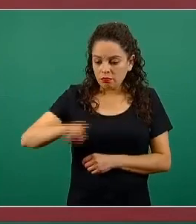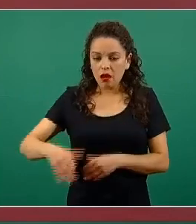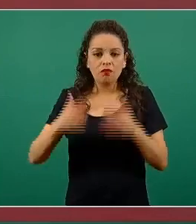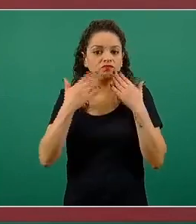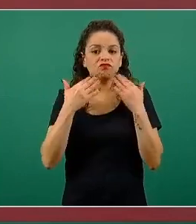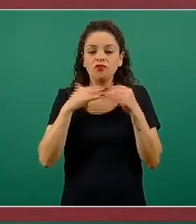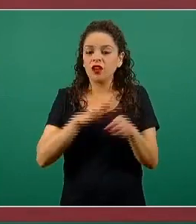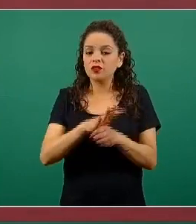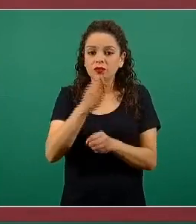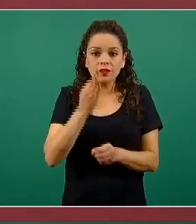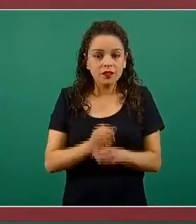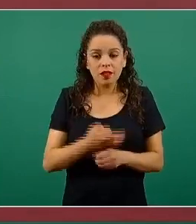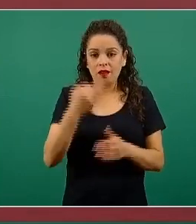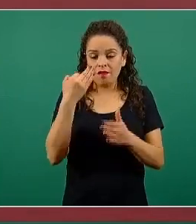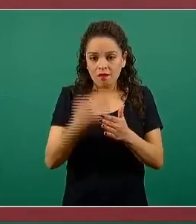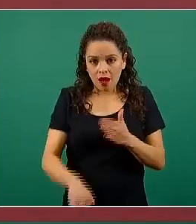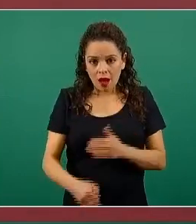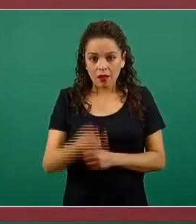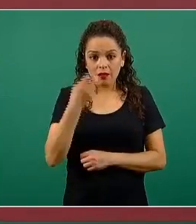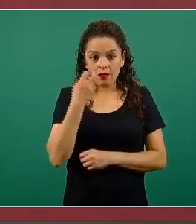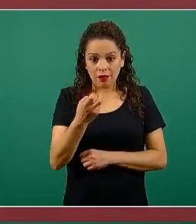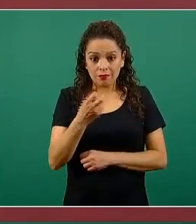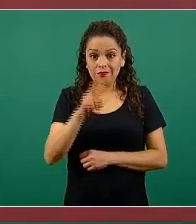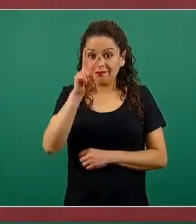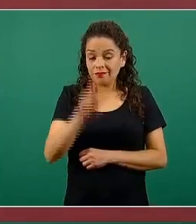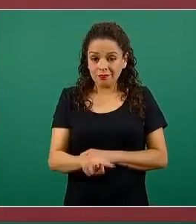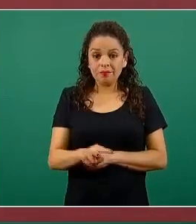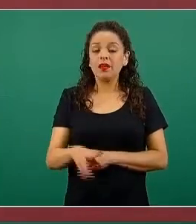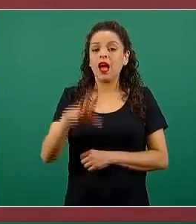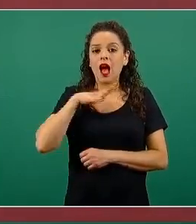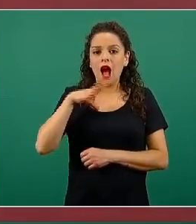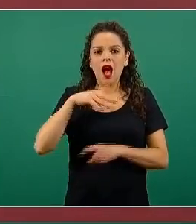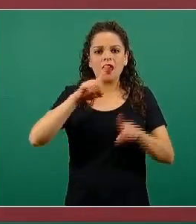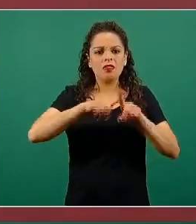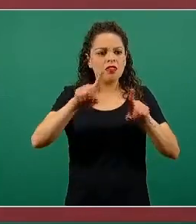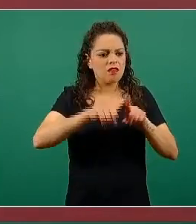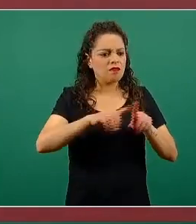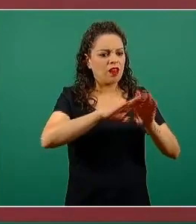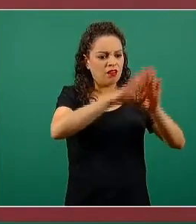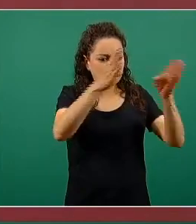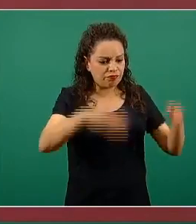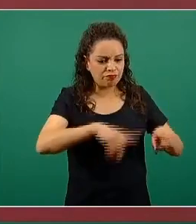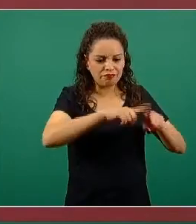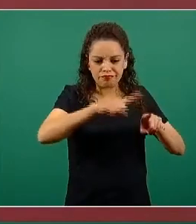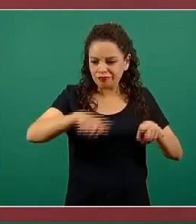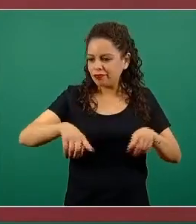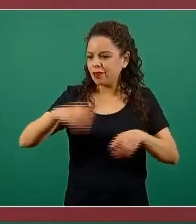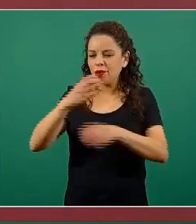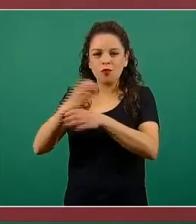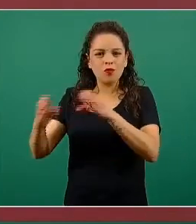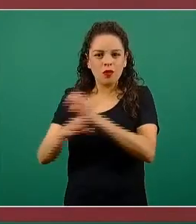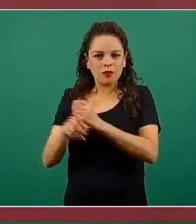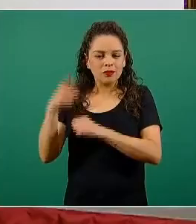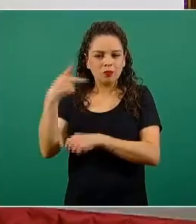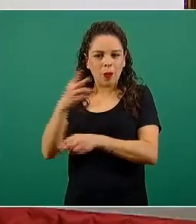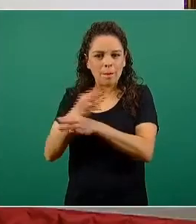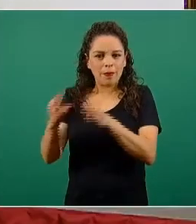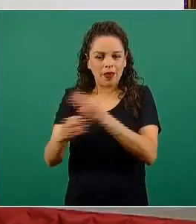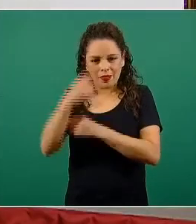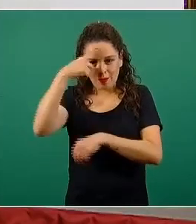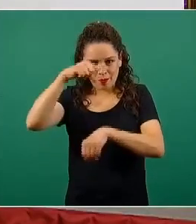Es un sistema que tiene equipamiento obsoleto. Cuando hicimos, para dar un ejemplo muy ilustrativo,